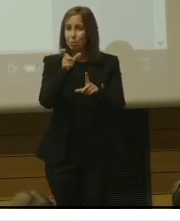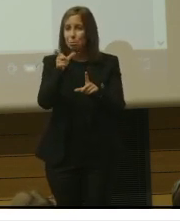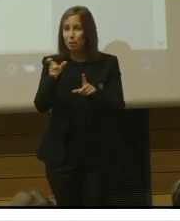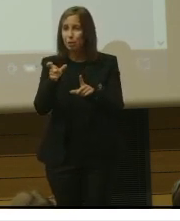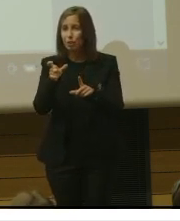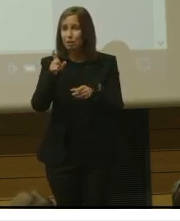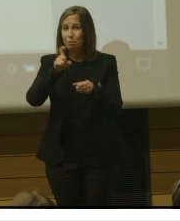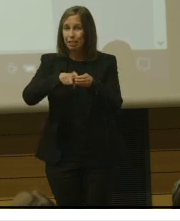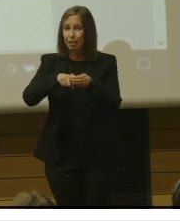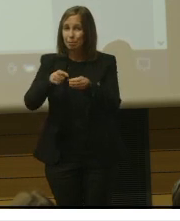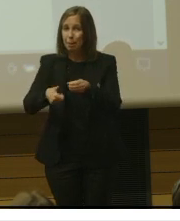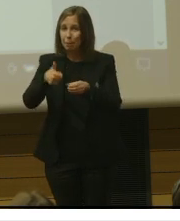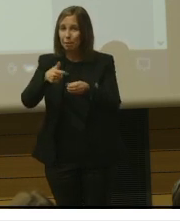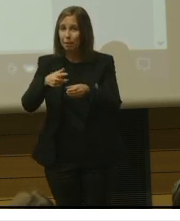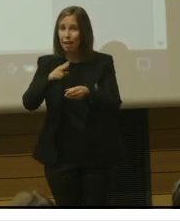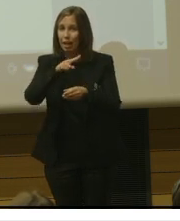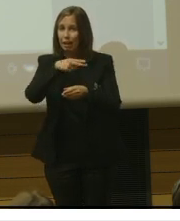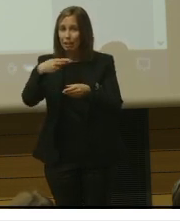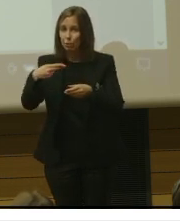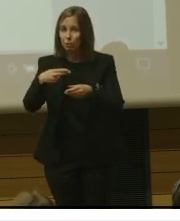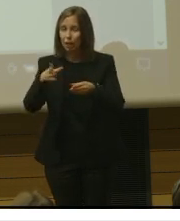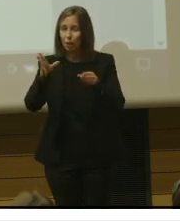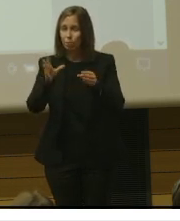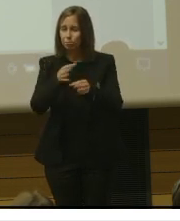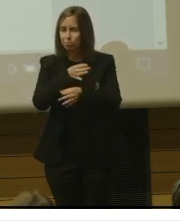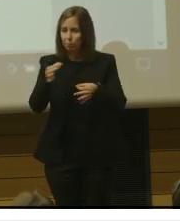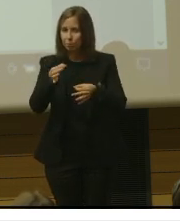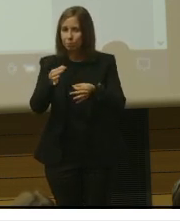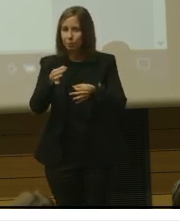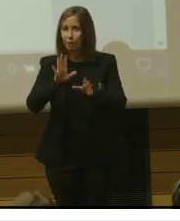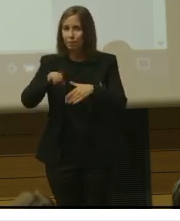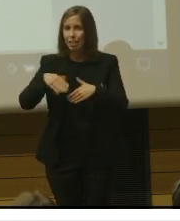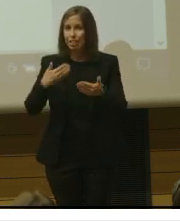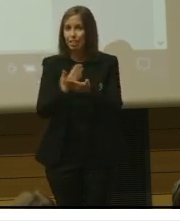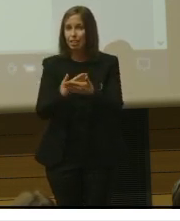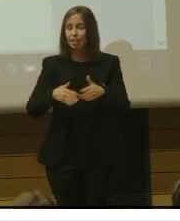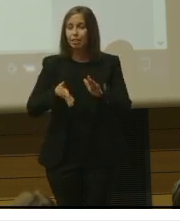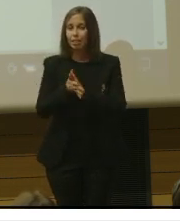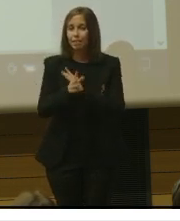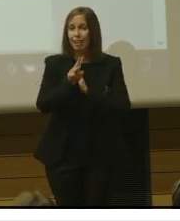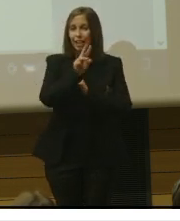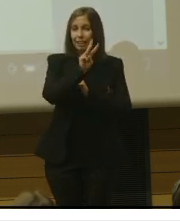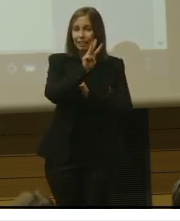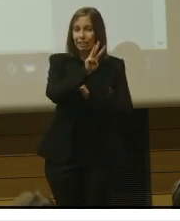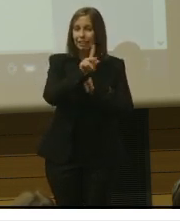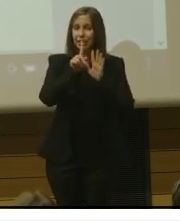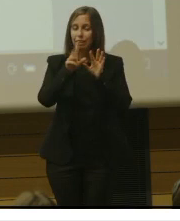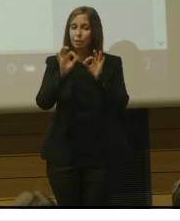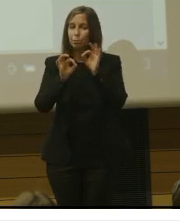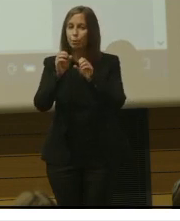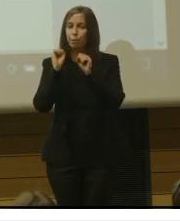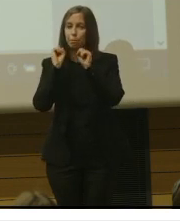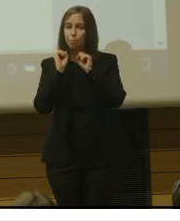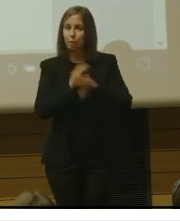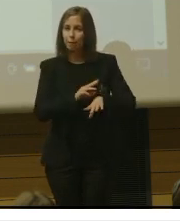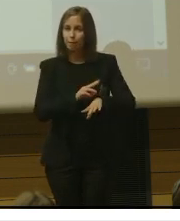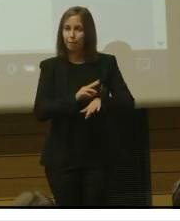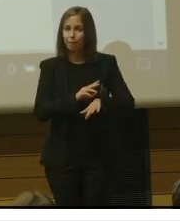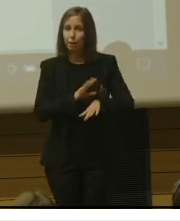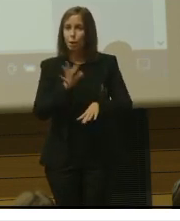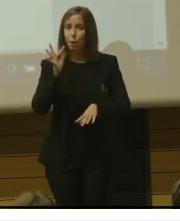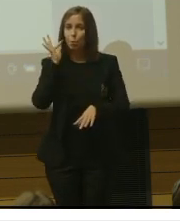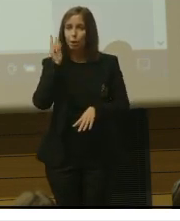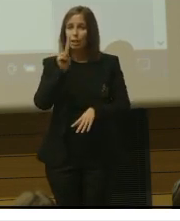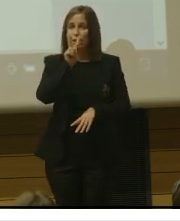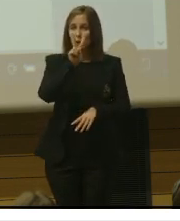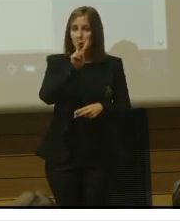datos concluyentes, pero la realidad es que abandonan 7 de 19, ¿no?, que son el 36%, el 37% casi, ¿no? 2 de ellas por cuestiones